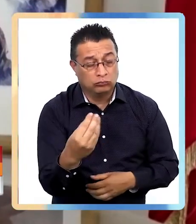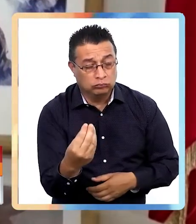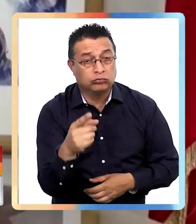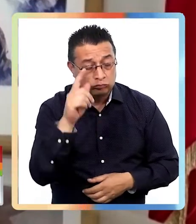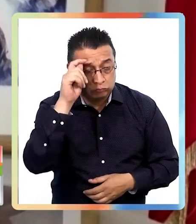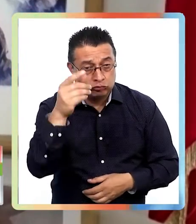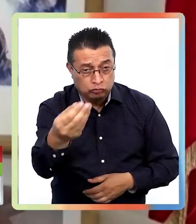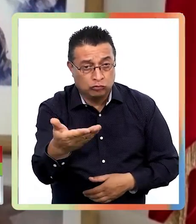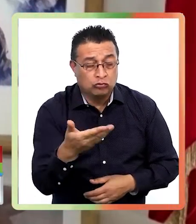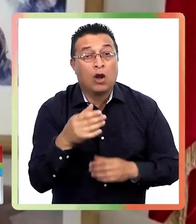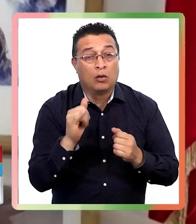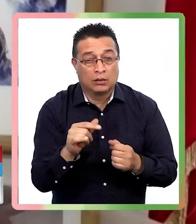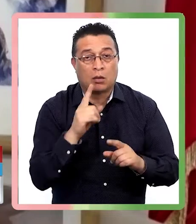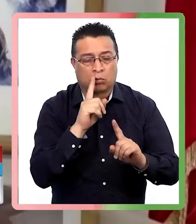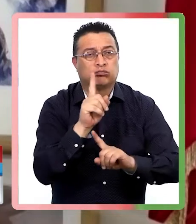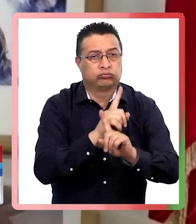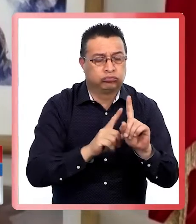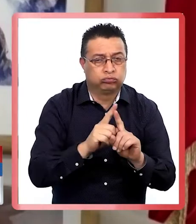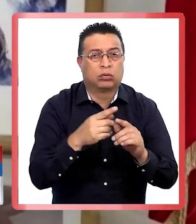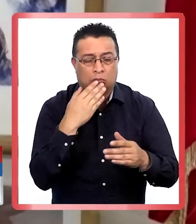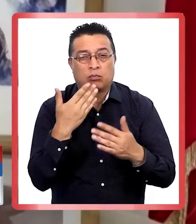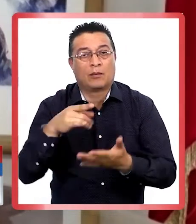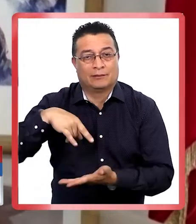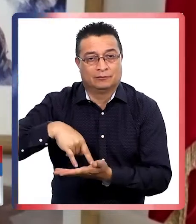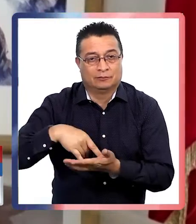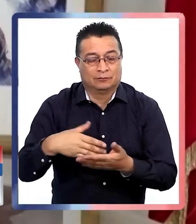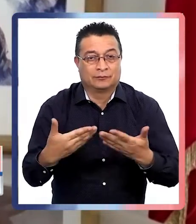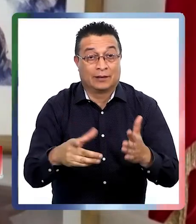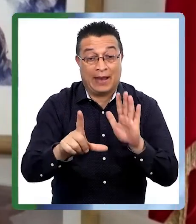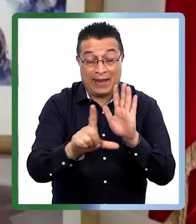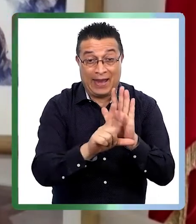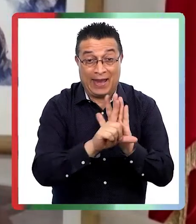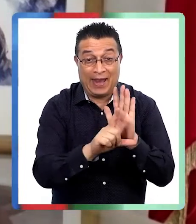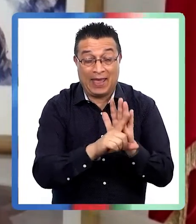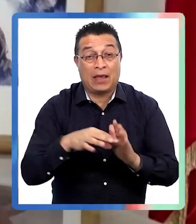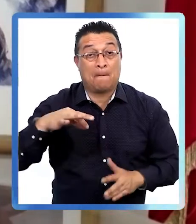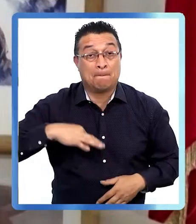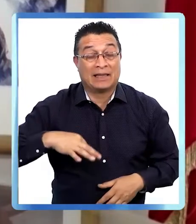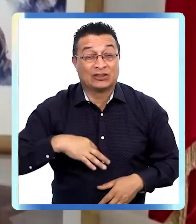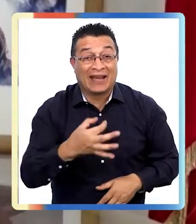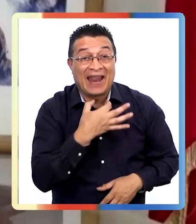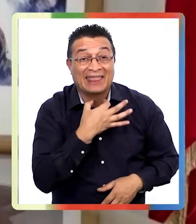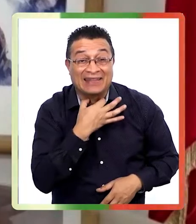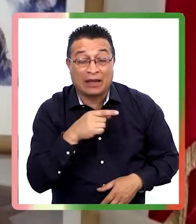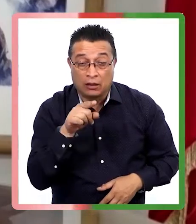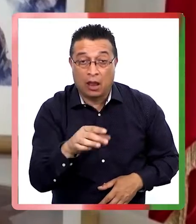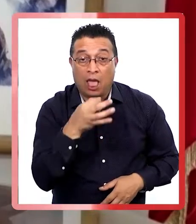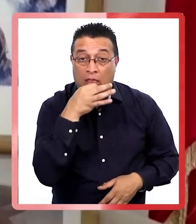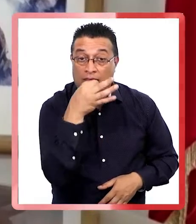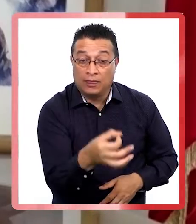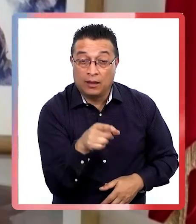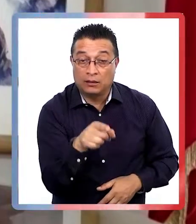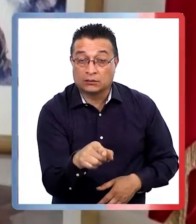Scarlett, de debate y de aporte del Parlamento. La ley de la pensión garantizada establece que